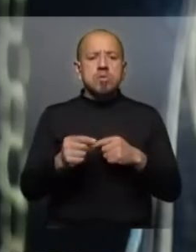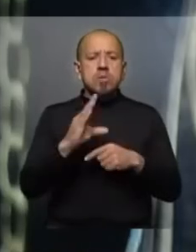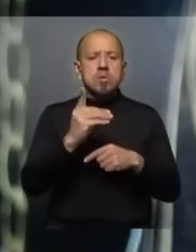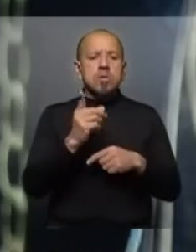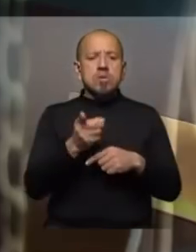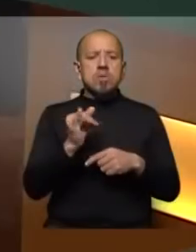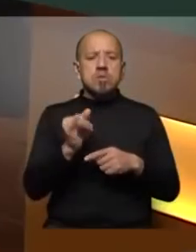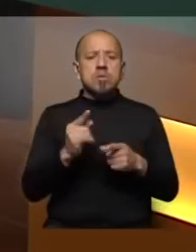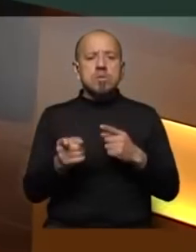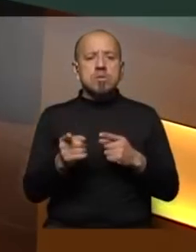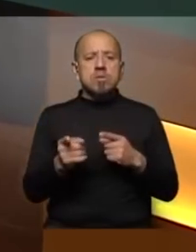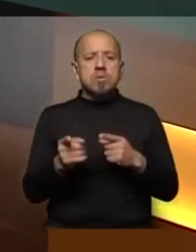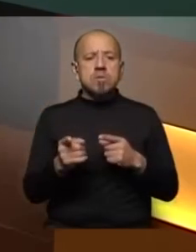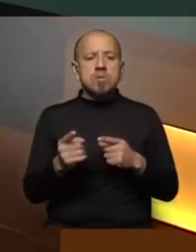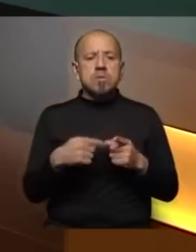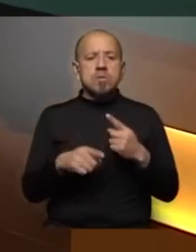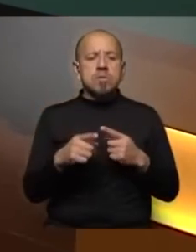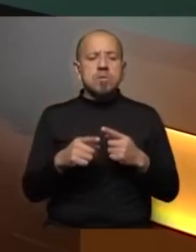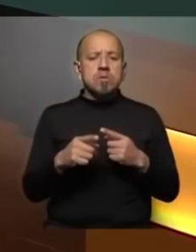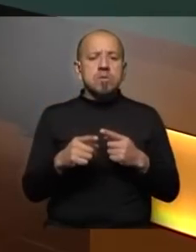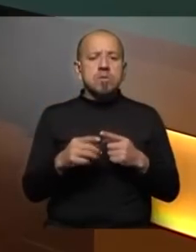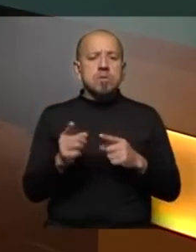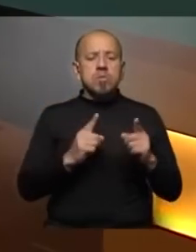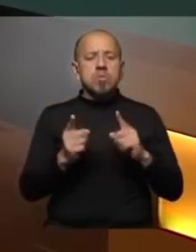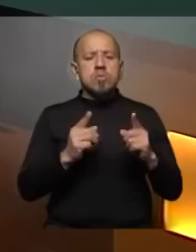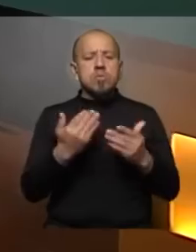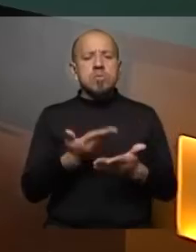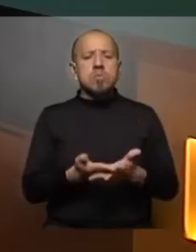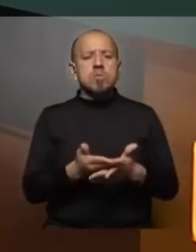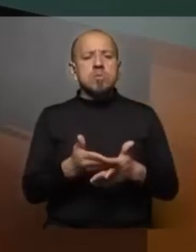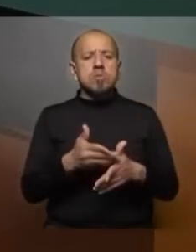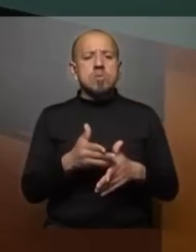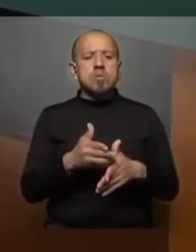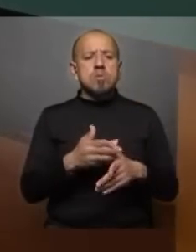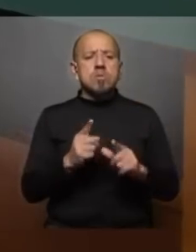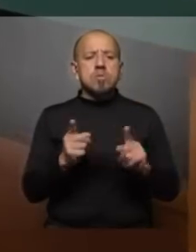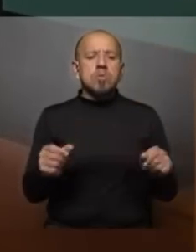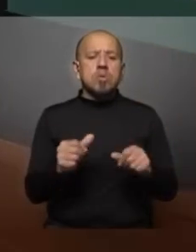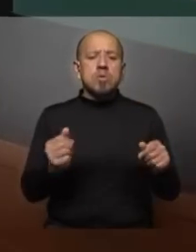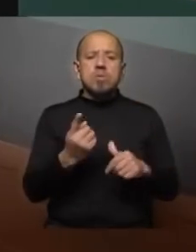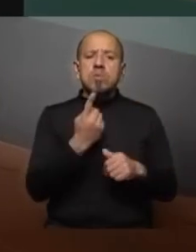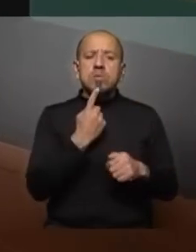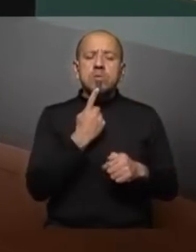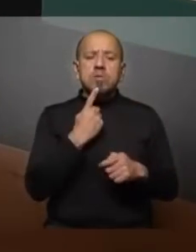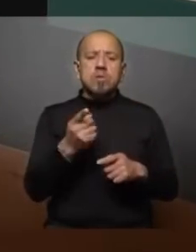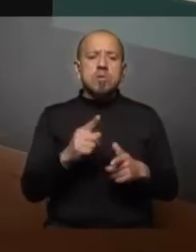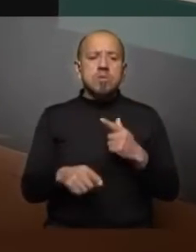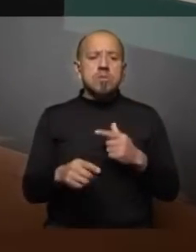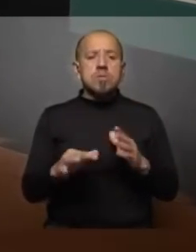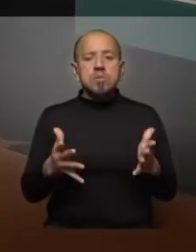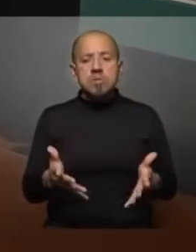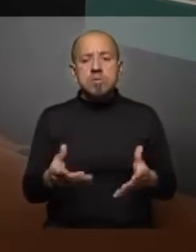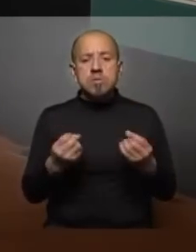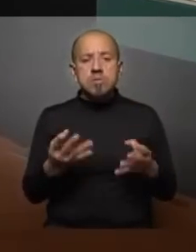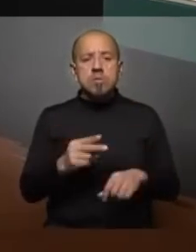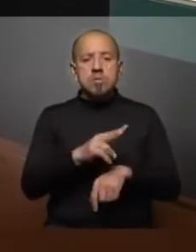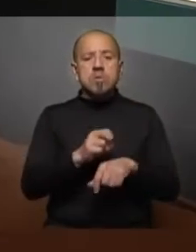egi este escuché el otro día por ahí que alguien proponía bueno Y además que no hagan política que no puedan ser cargos electivos y la pregunta es por qué